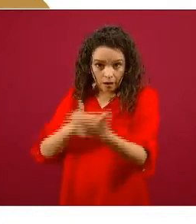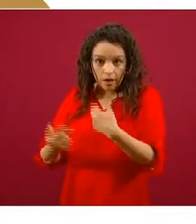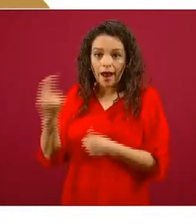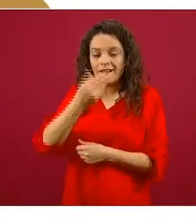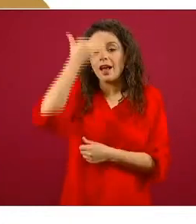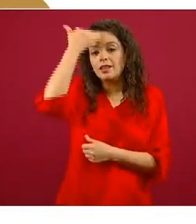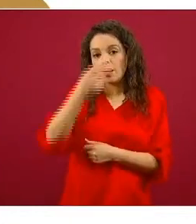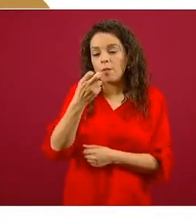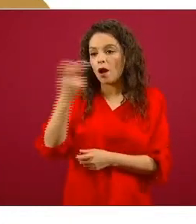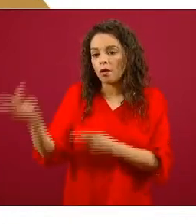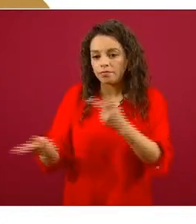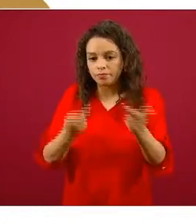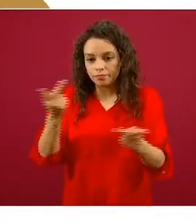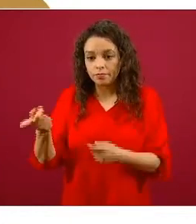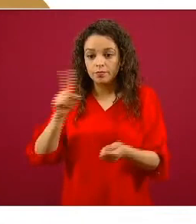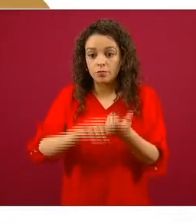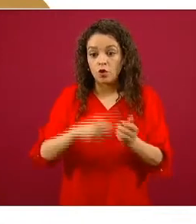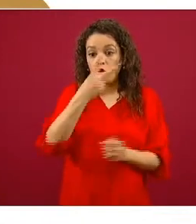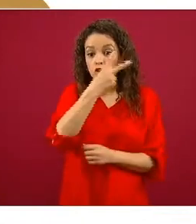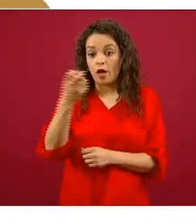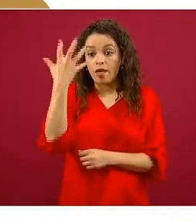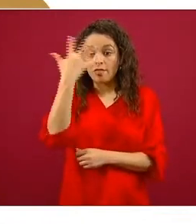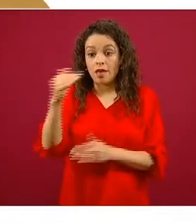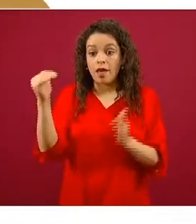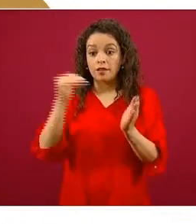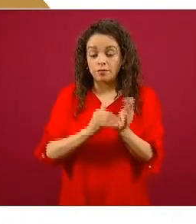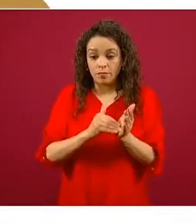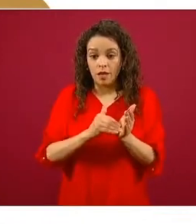210,000 que contestaron,